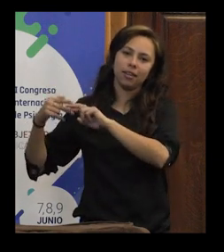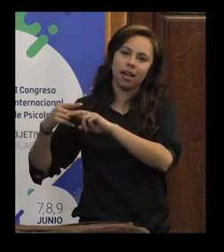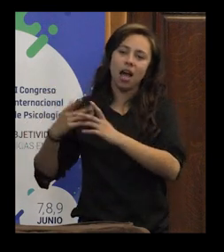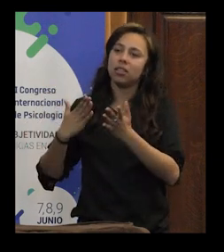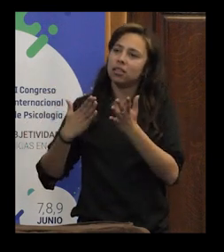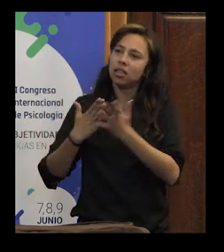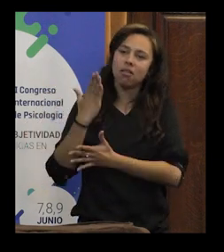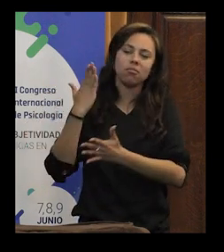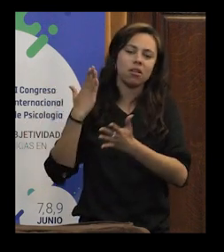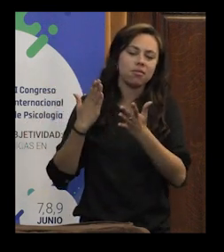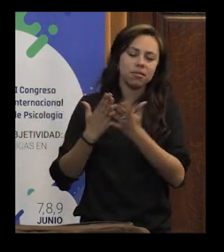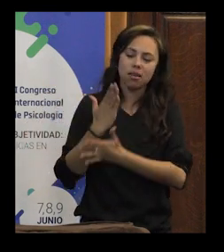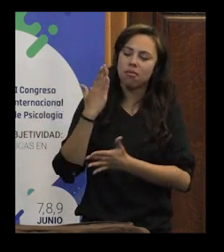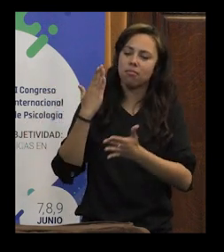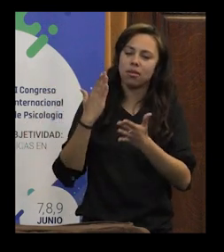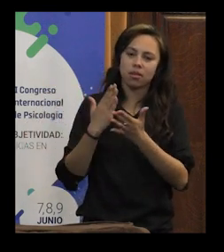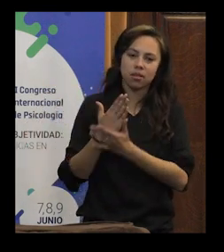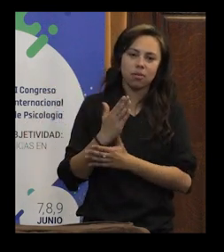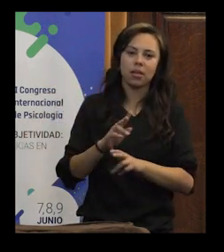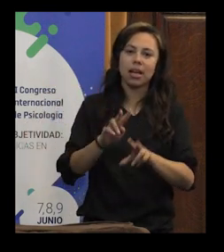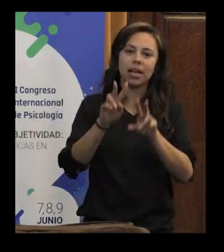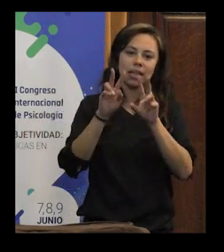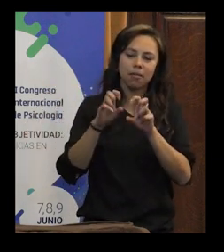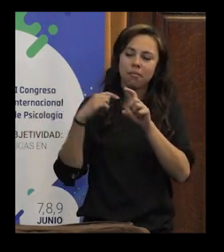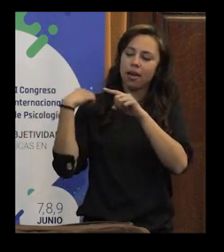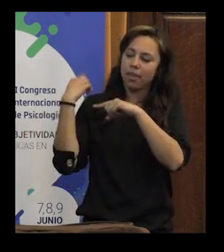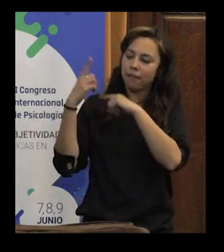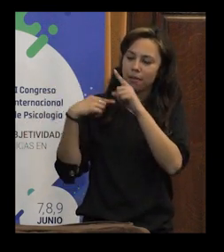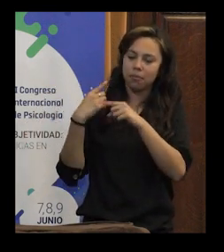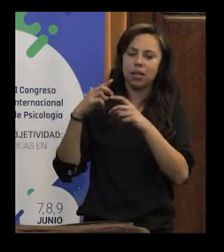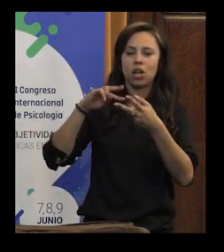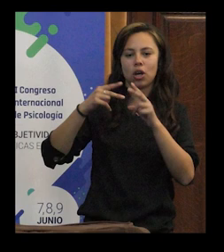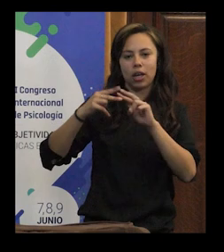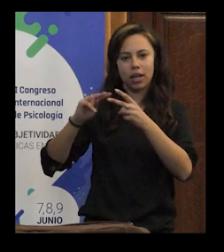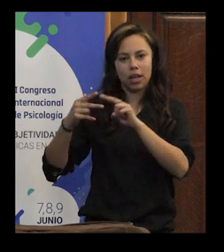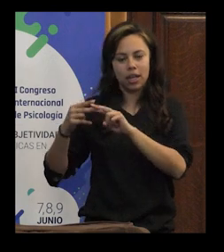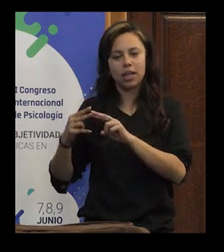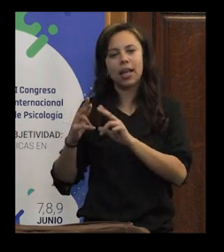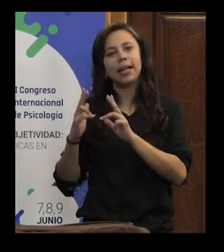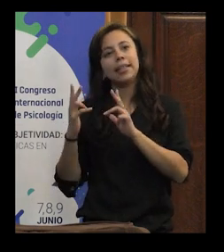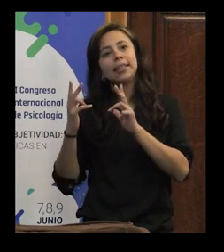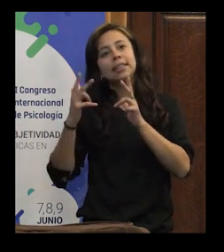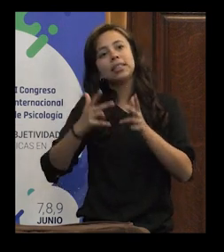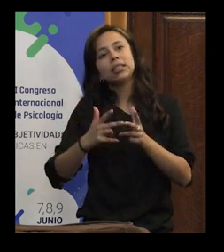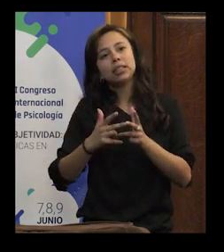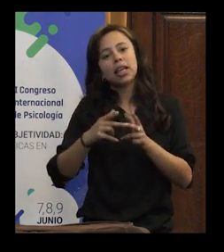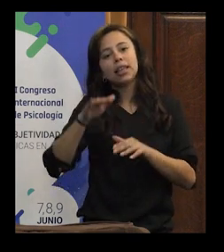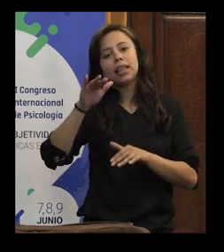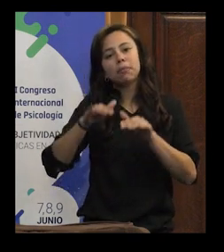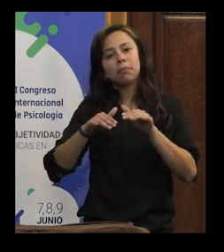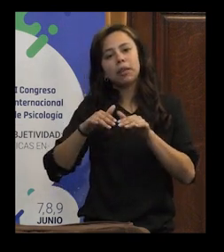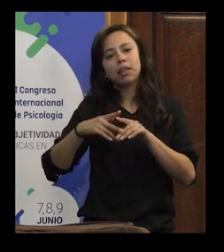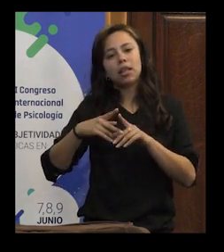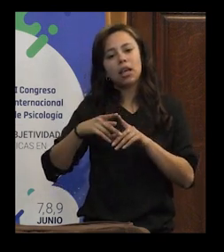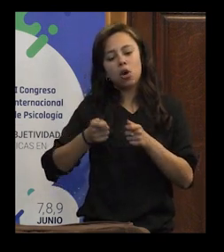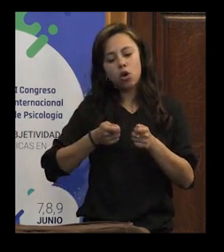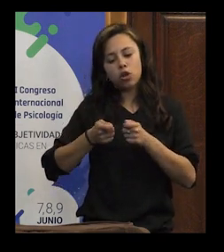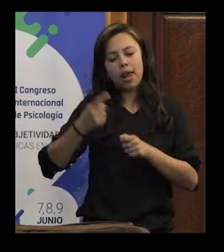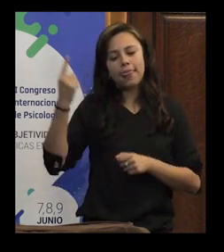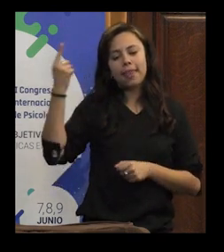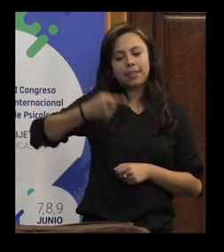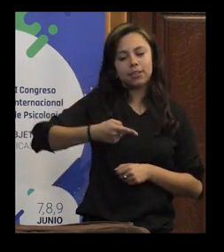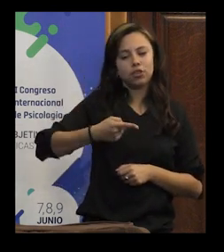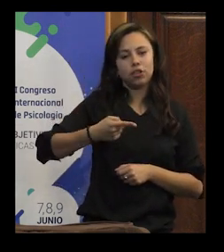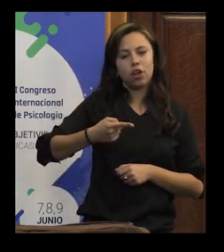genético proporciona una matriz de percepción que informa las decisiones sobre cómo llevar